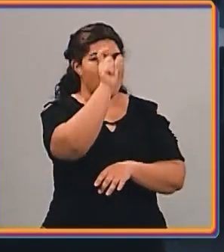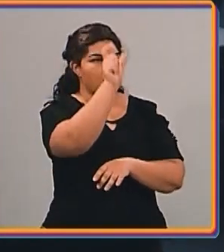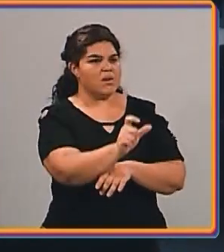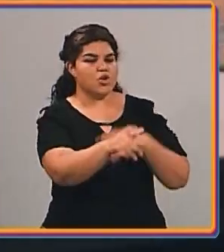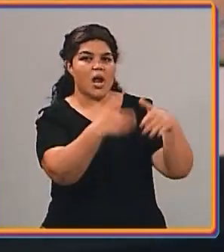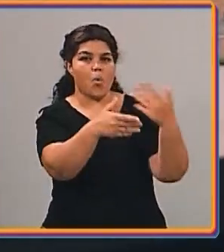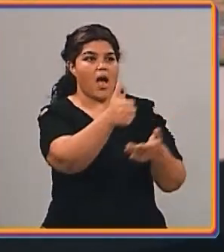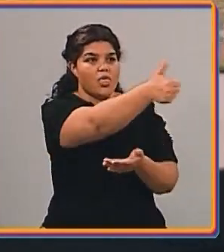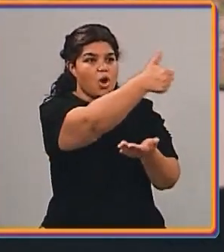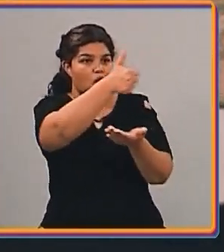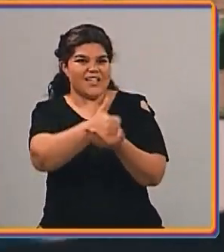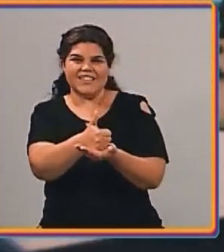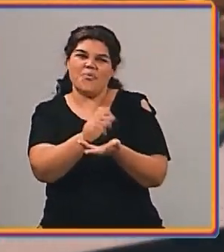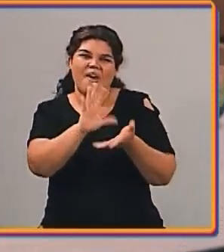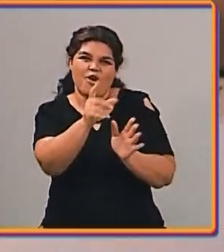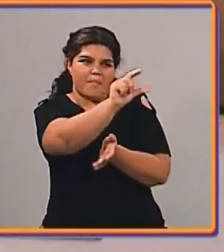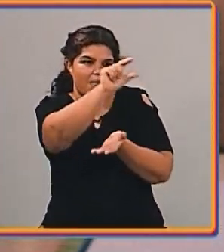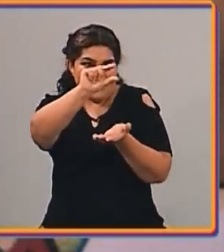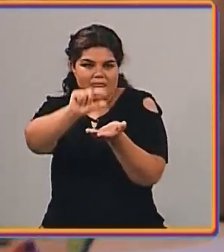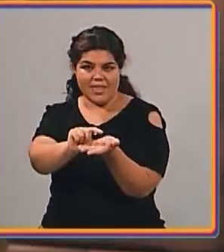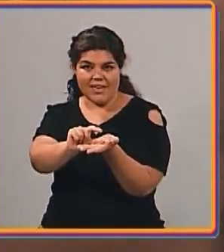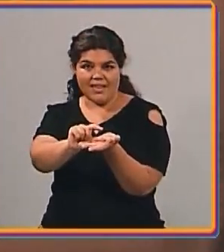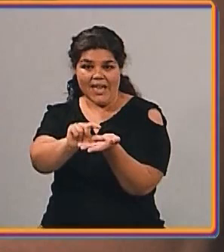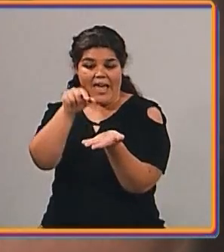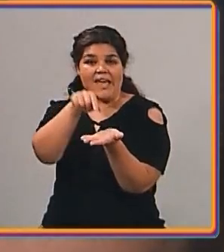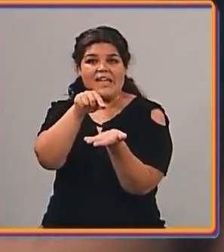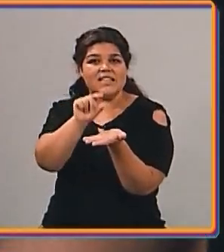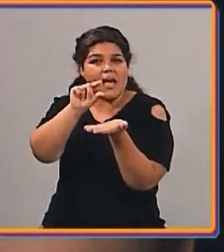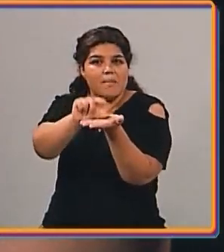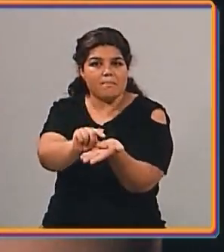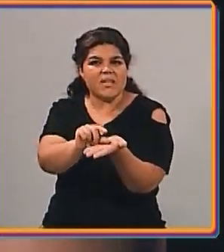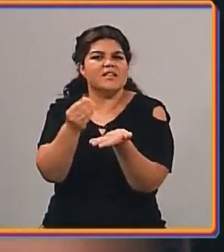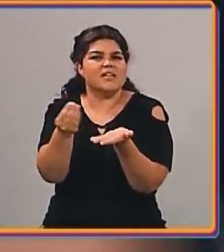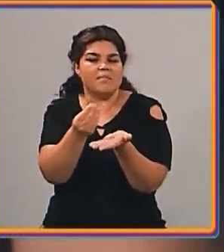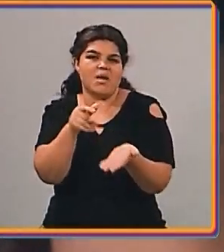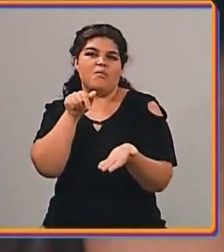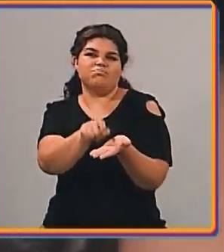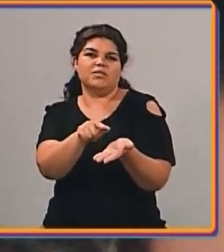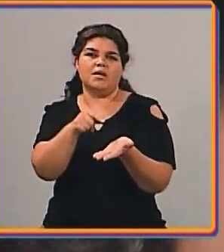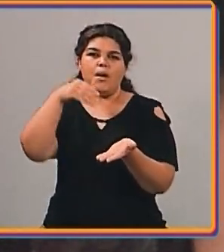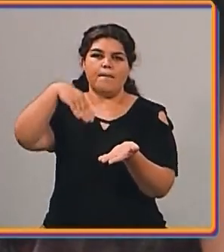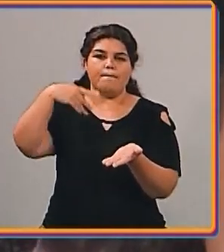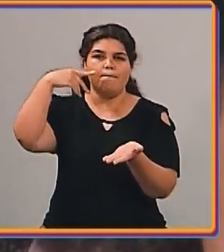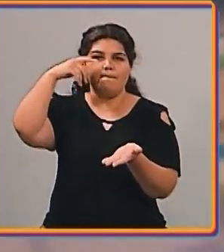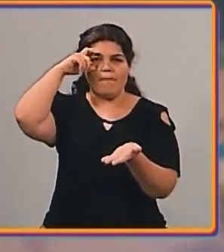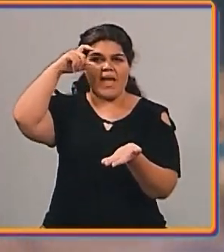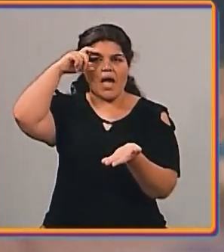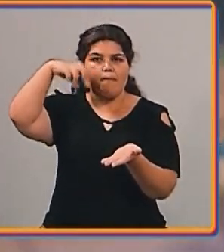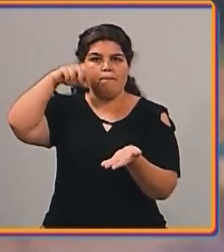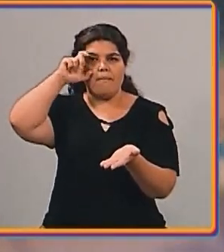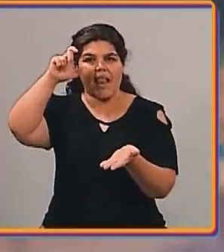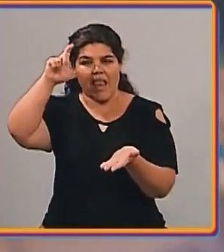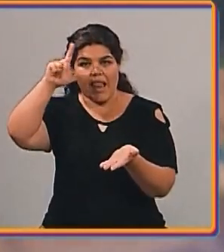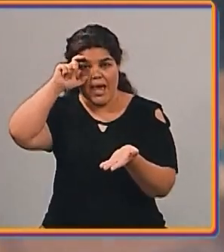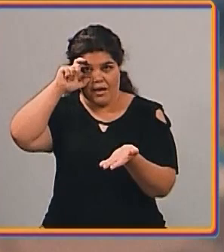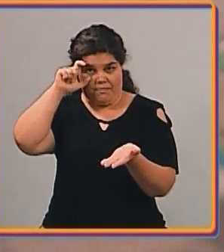El uso de esta pieza se volvió tan popular que consiguió un nombre propio, Meeple. Y fue tal su